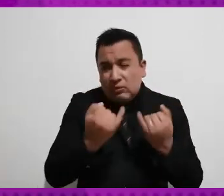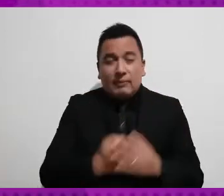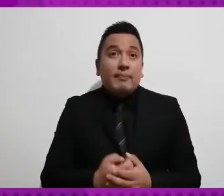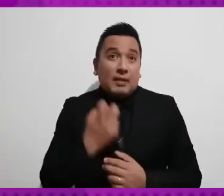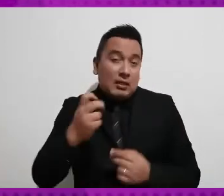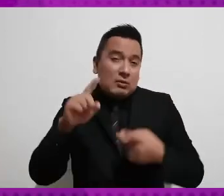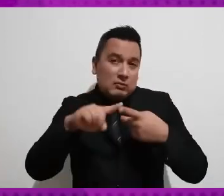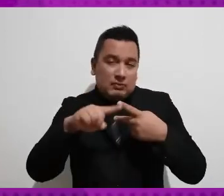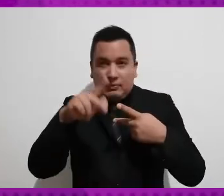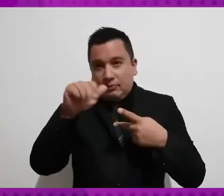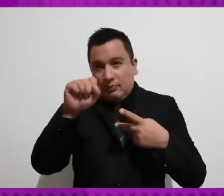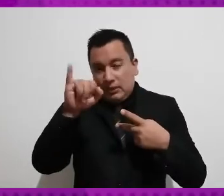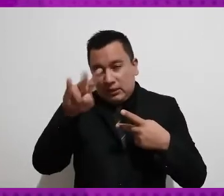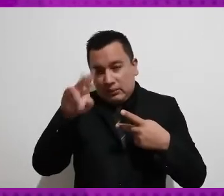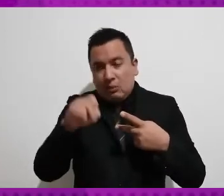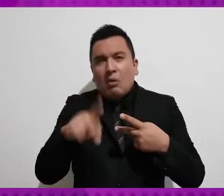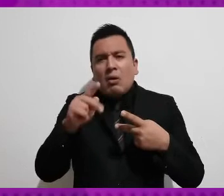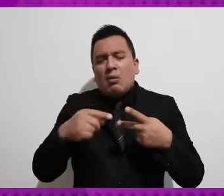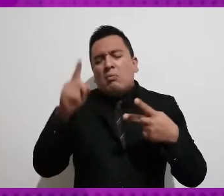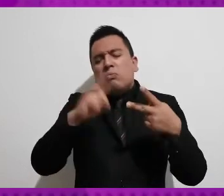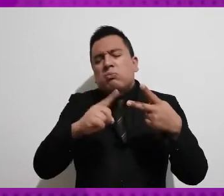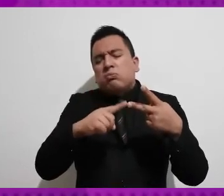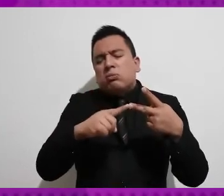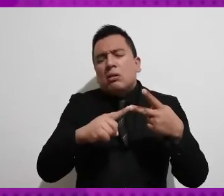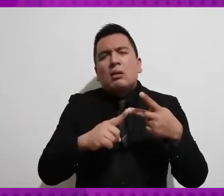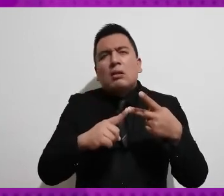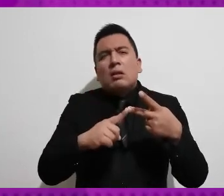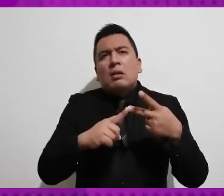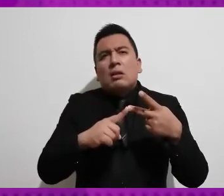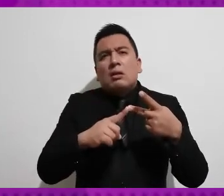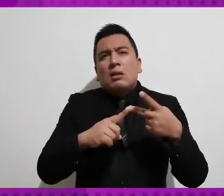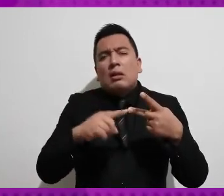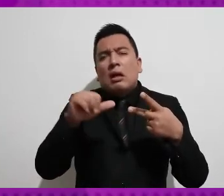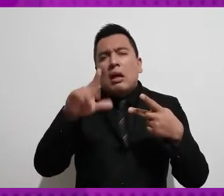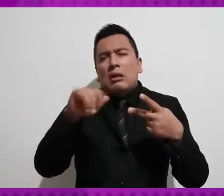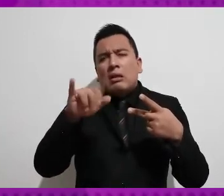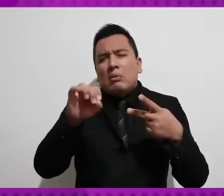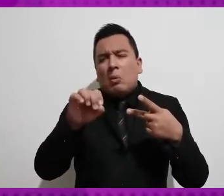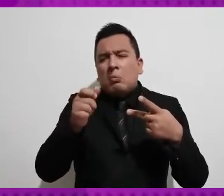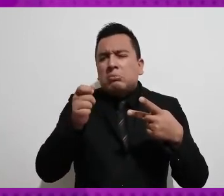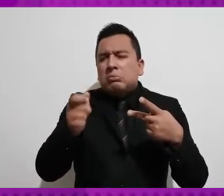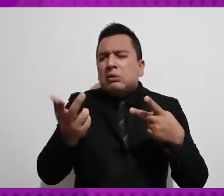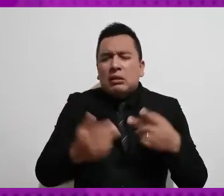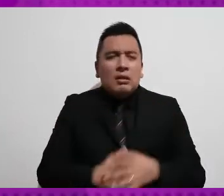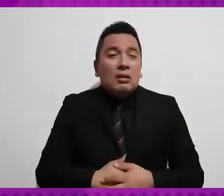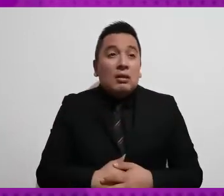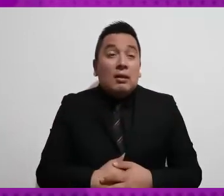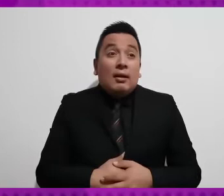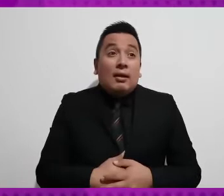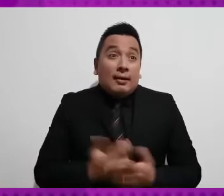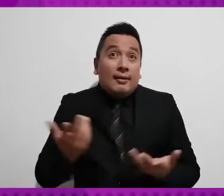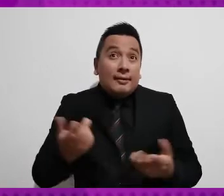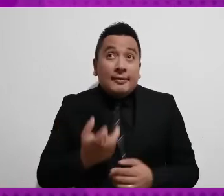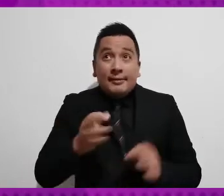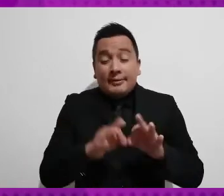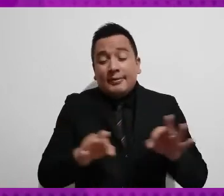voto pasivo, pero también es muy importante hablar de la vertiente del voto activo. ¿Por qué? Porque creo que